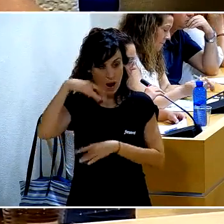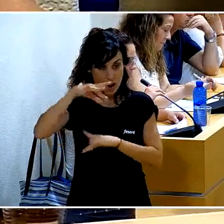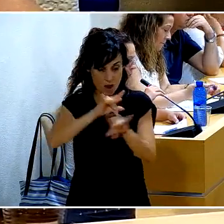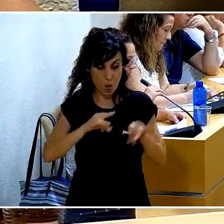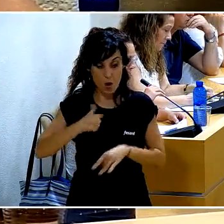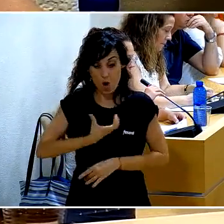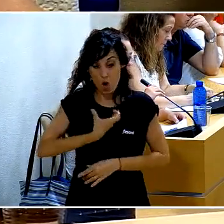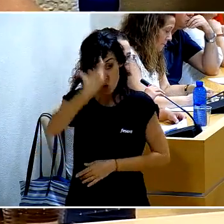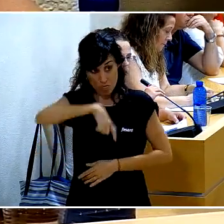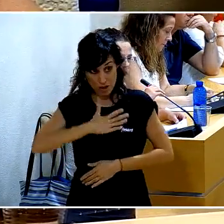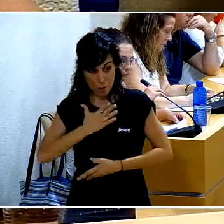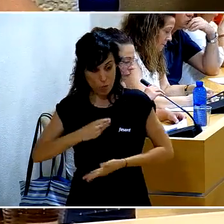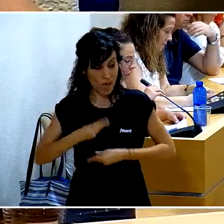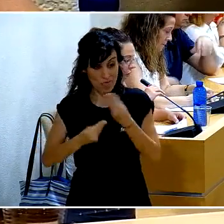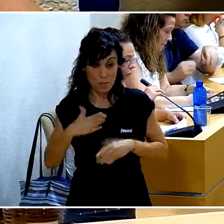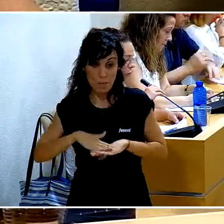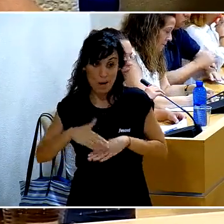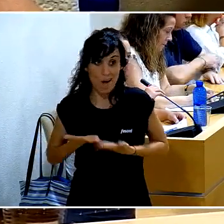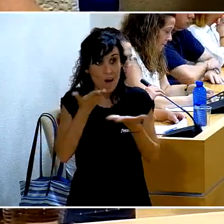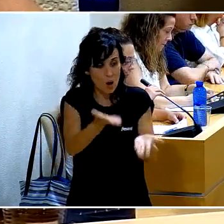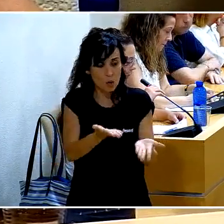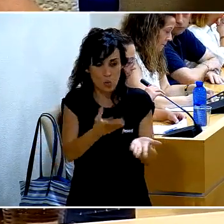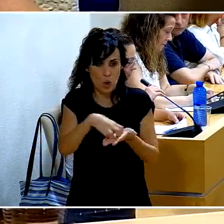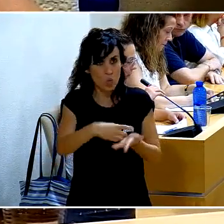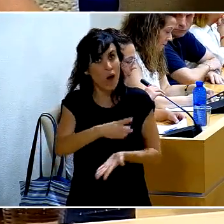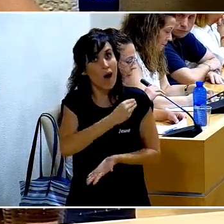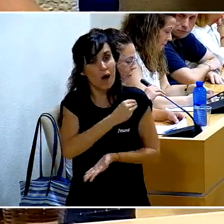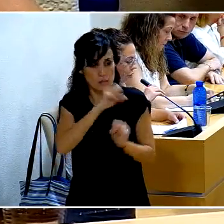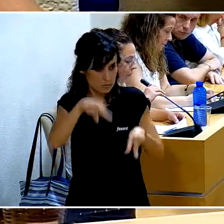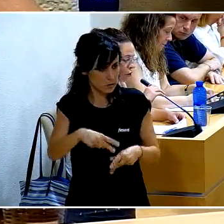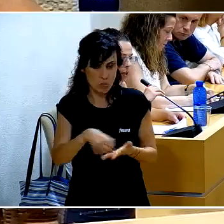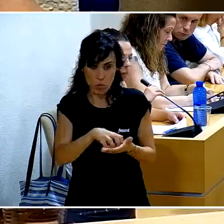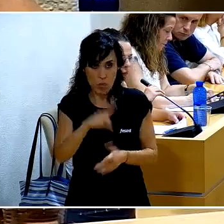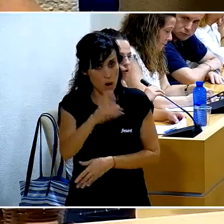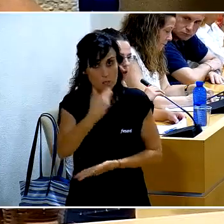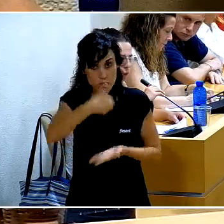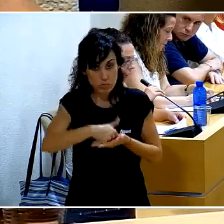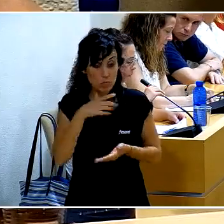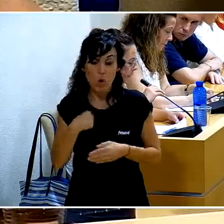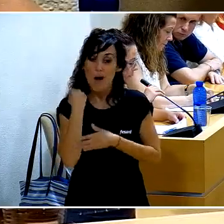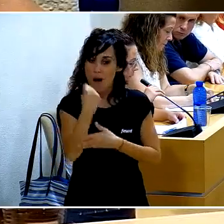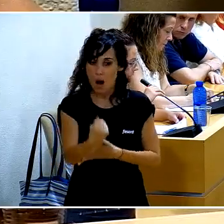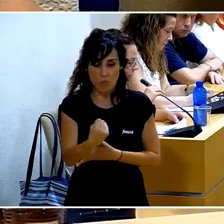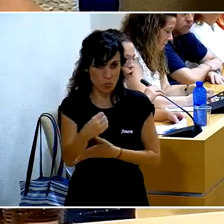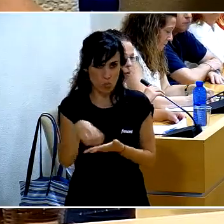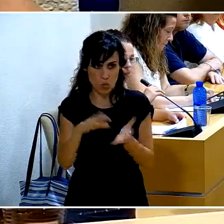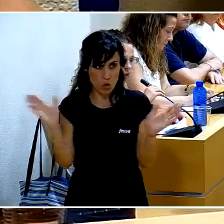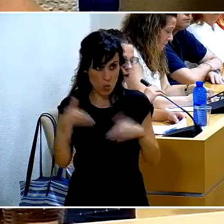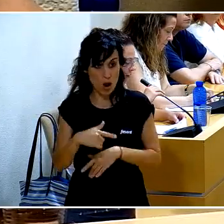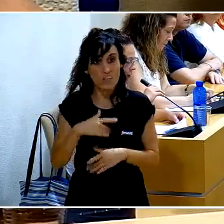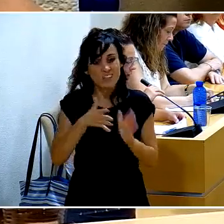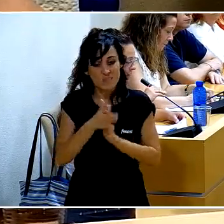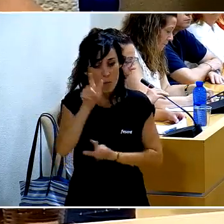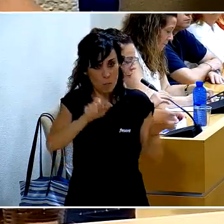concejal pueda hacer por echaros una mano, no dudéis en pedirlo. Por eso, apoyo esta moción sin ninguna duda. Somos